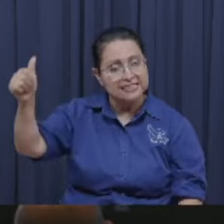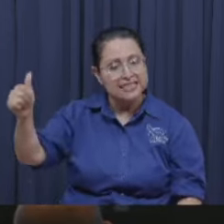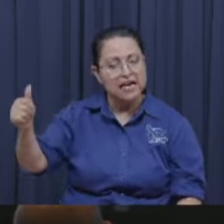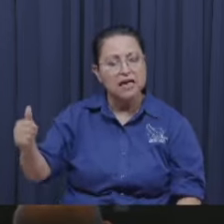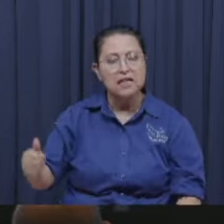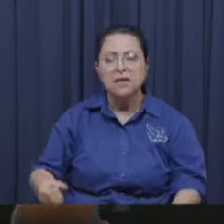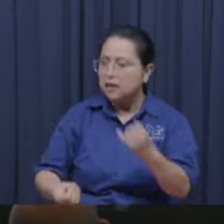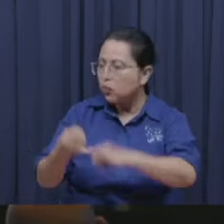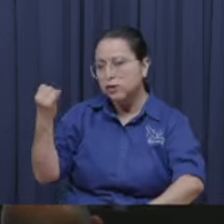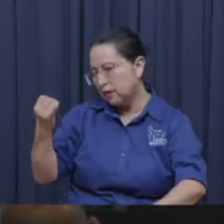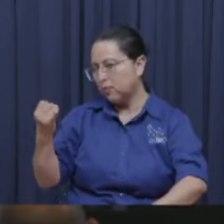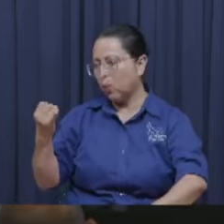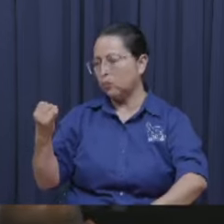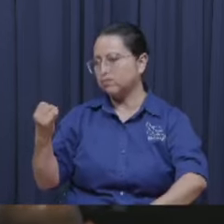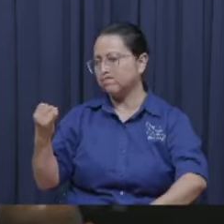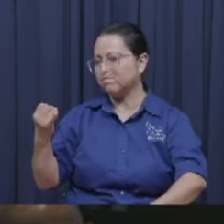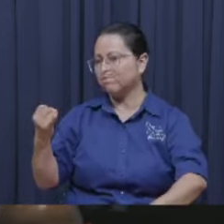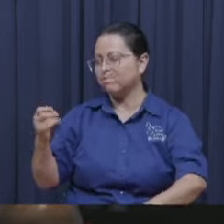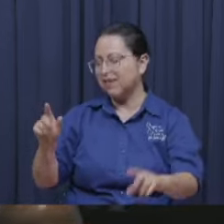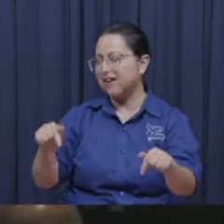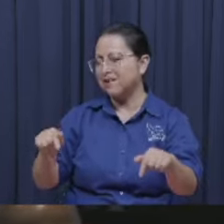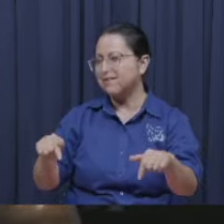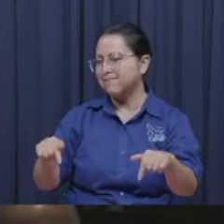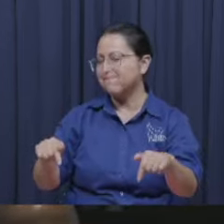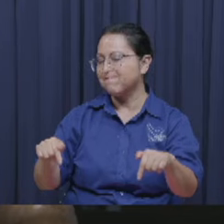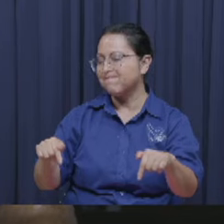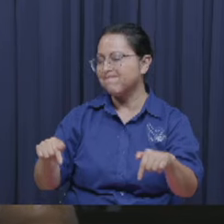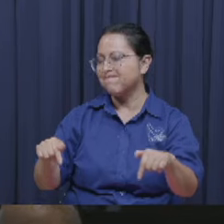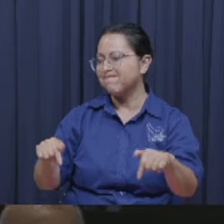visitó fue este.